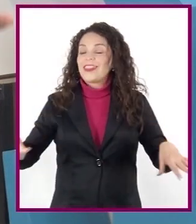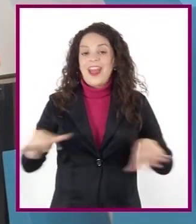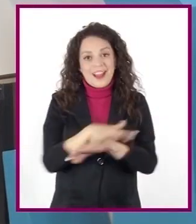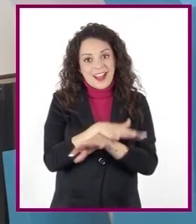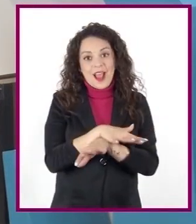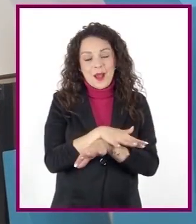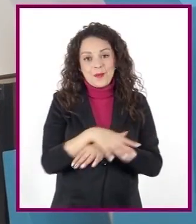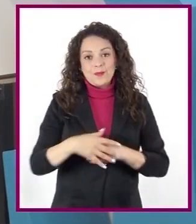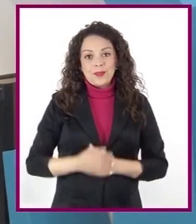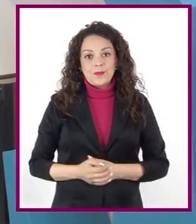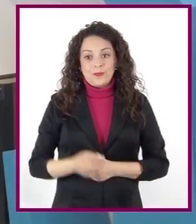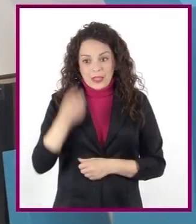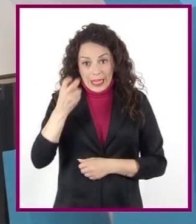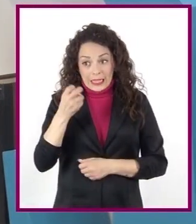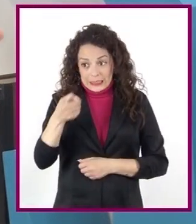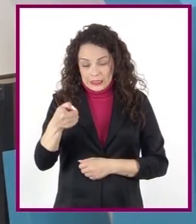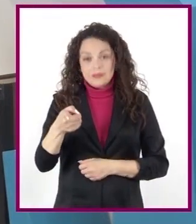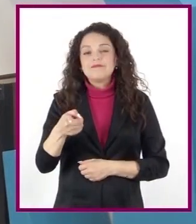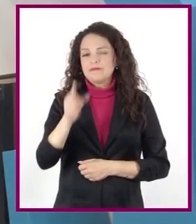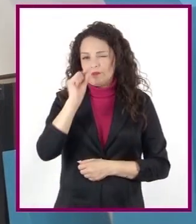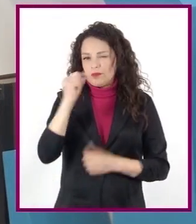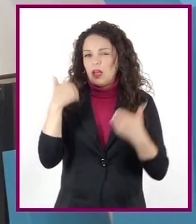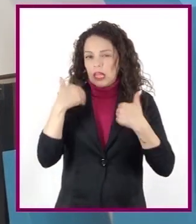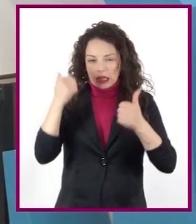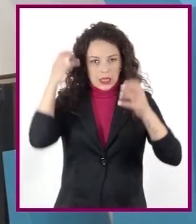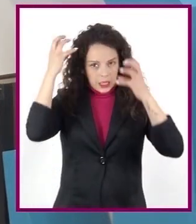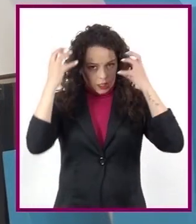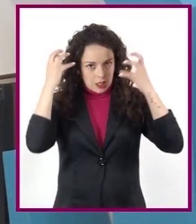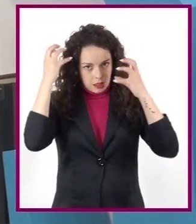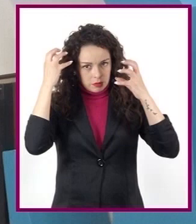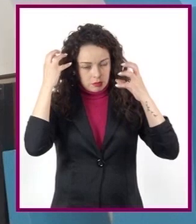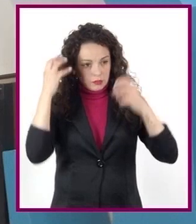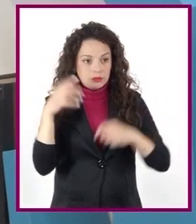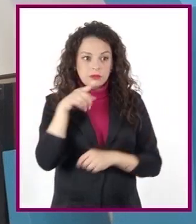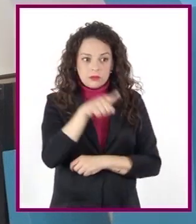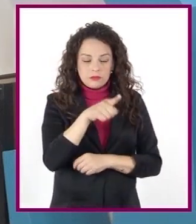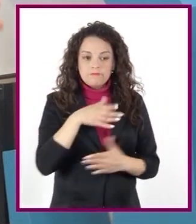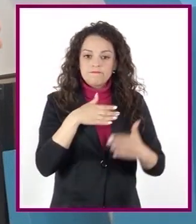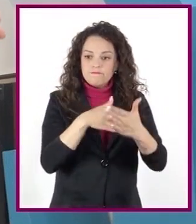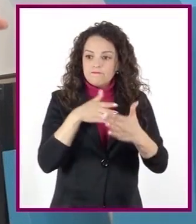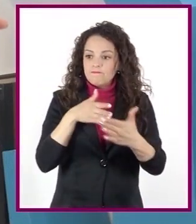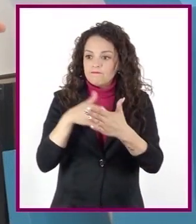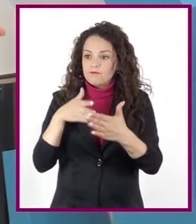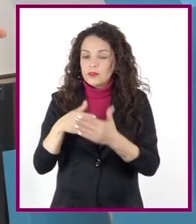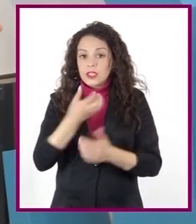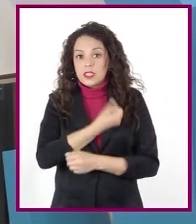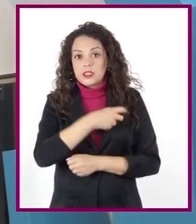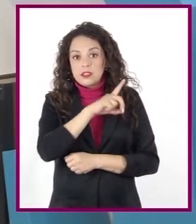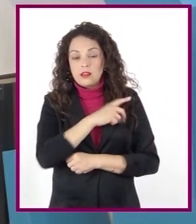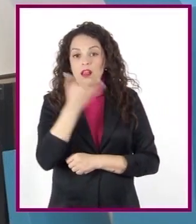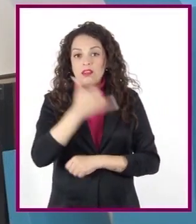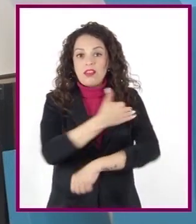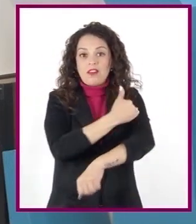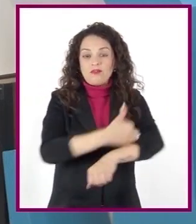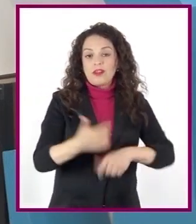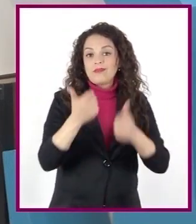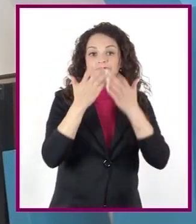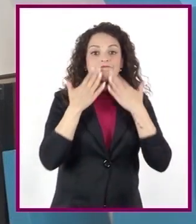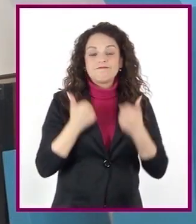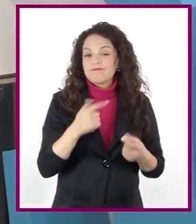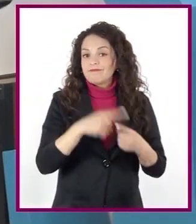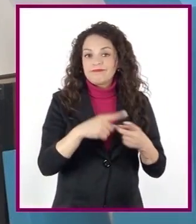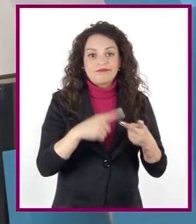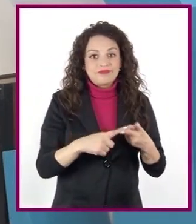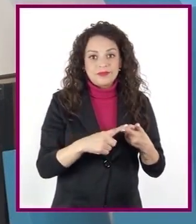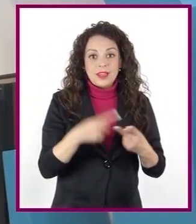Reflexionemos un poco sobre este caso. A Elizabeth la limitaban las condiciones de salud y familiares. Sin embargo,